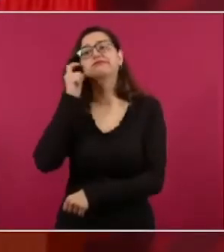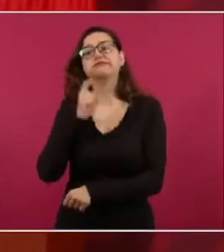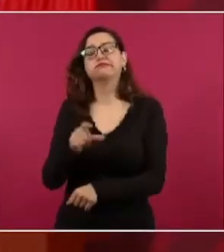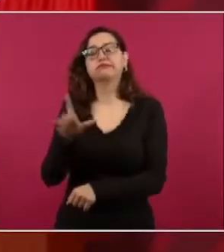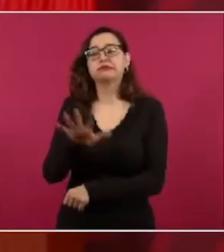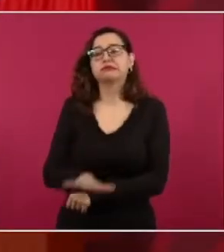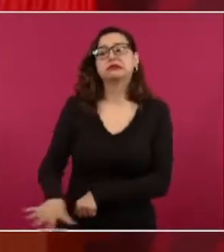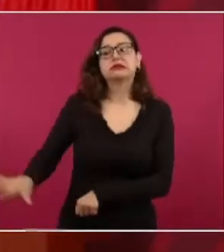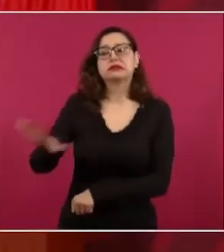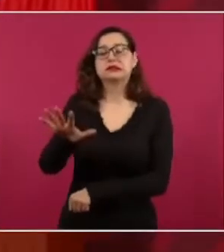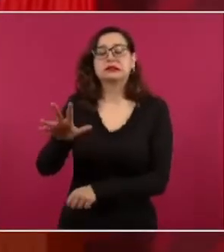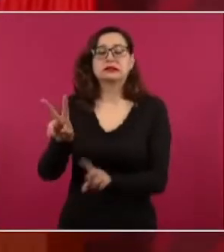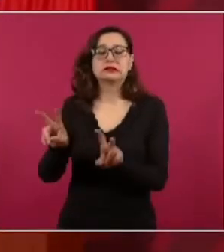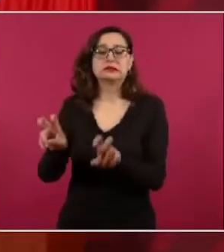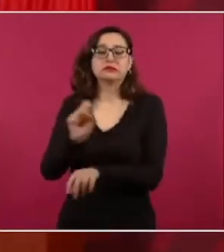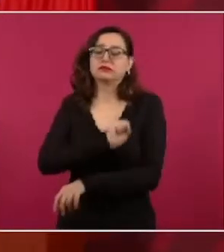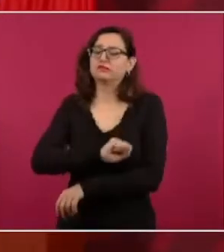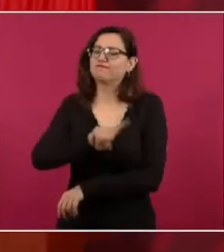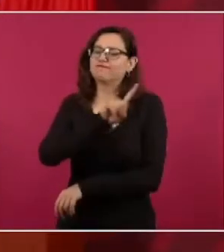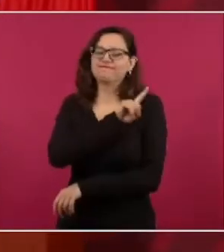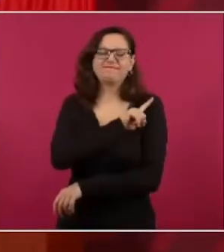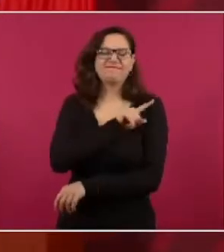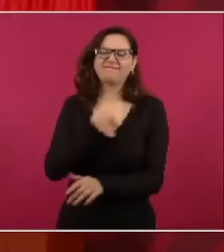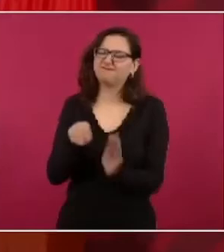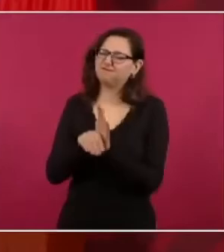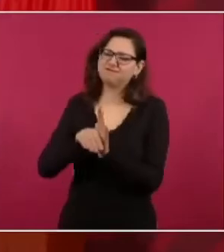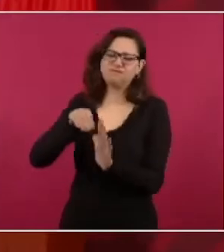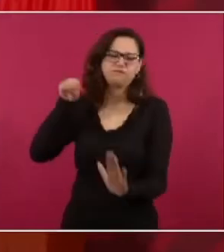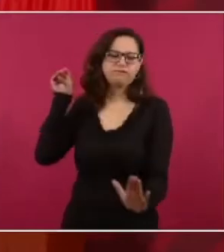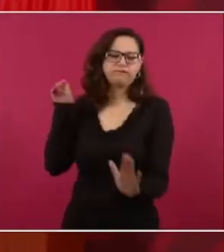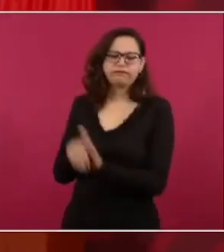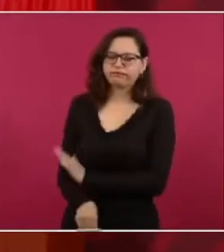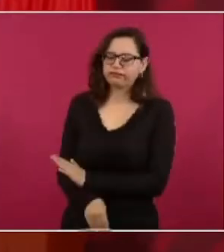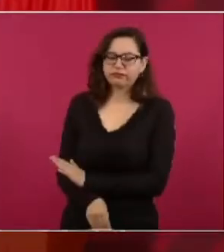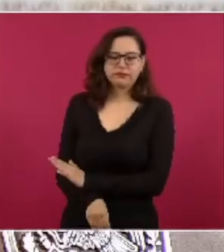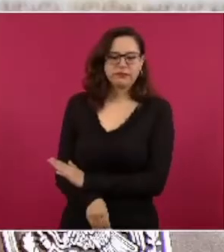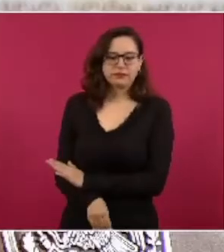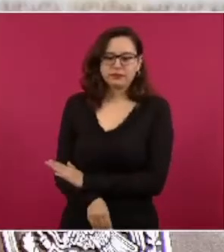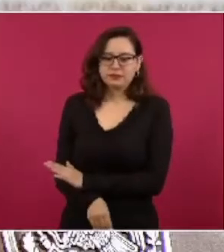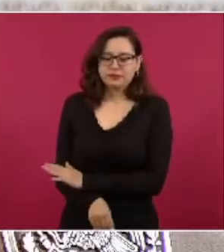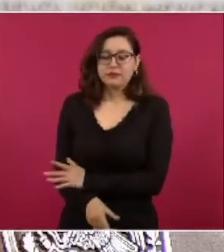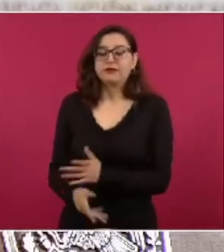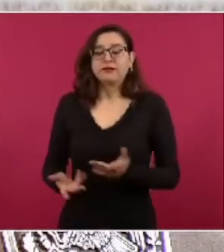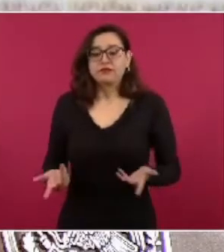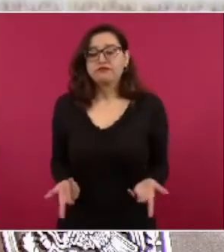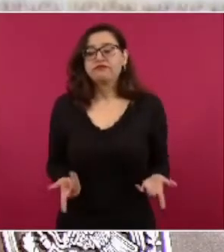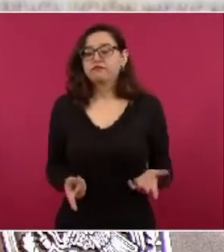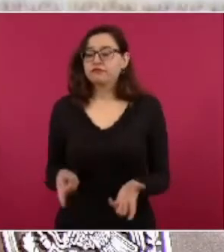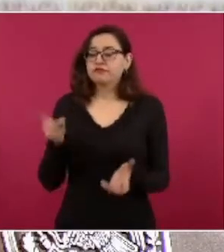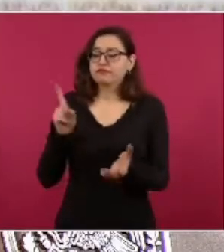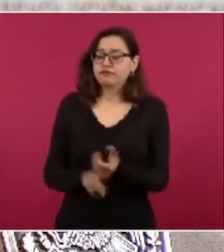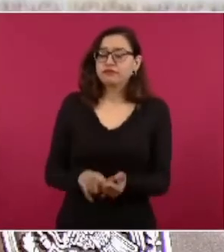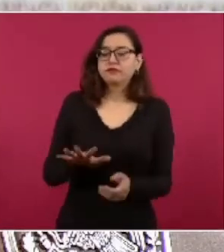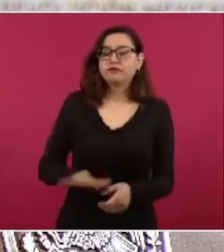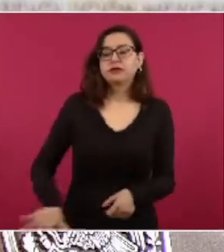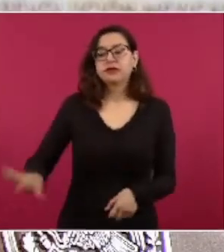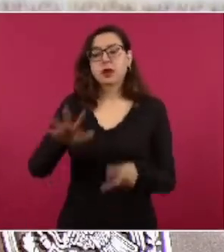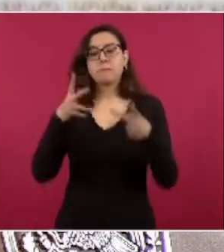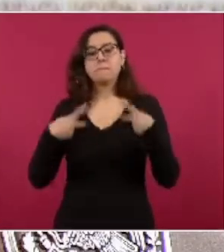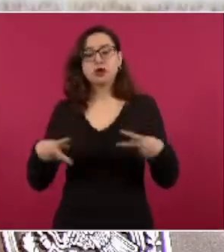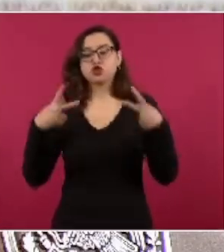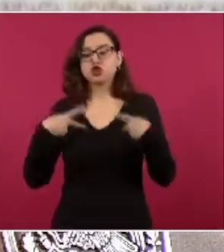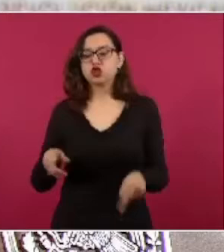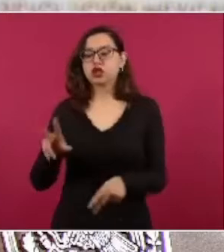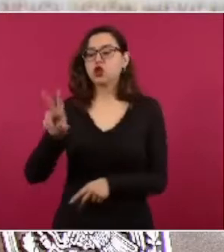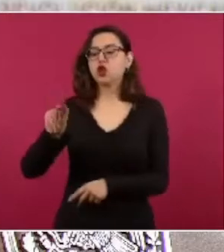que dar un dato que es muy importante. En Guerrero habita una población sin seguridad social del